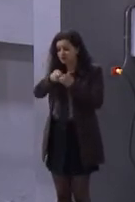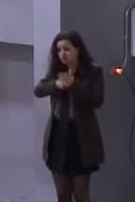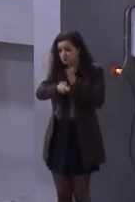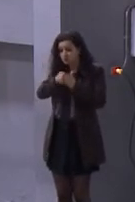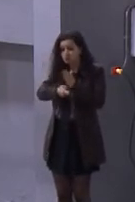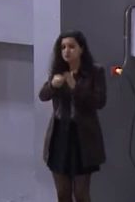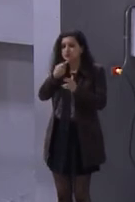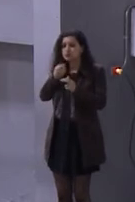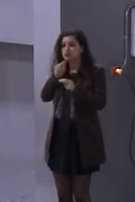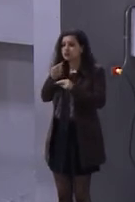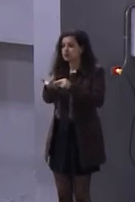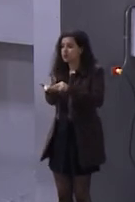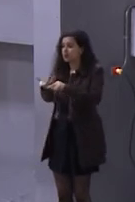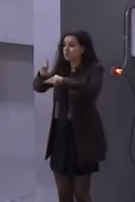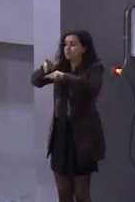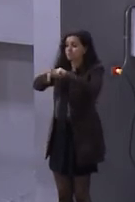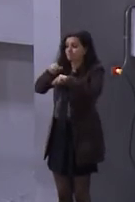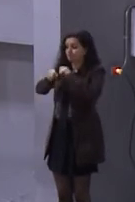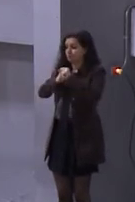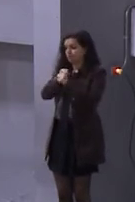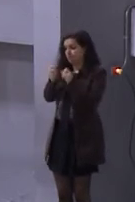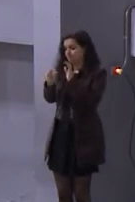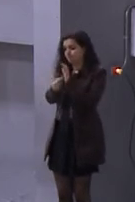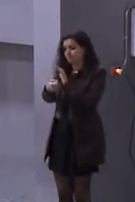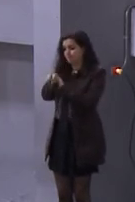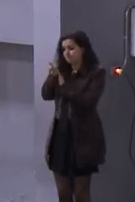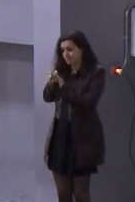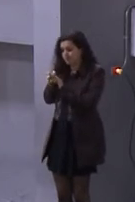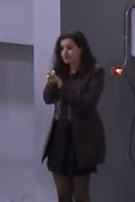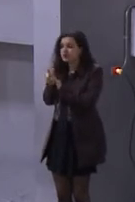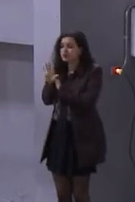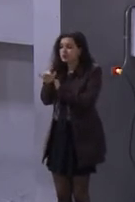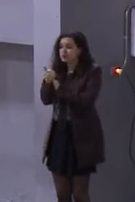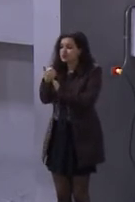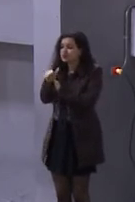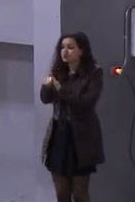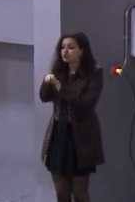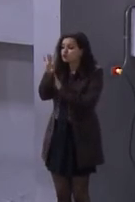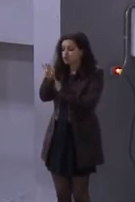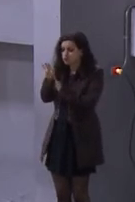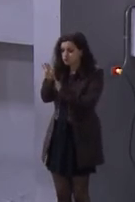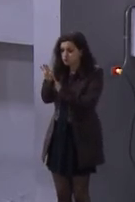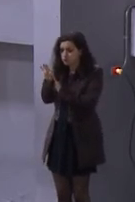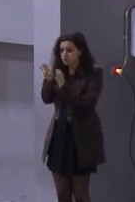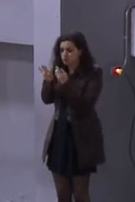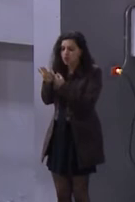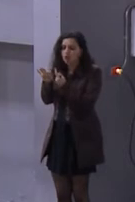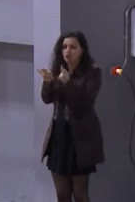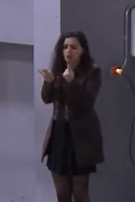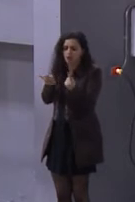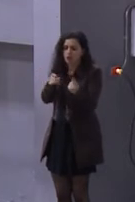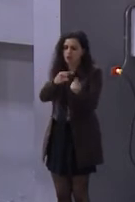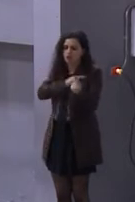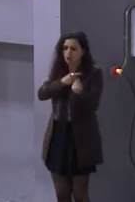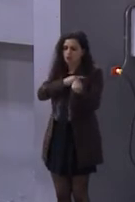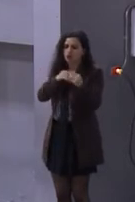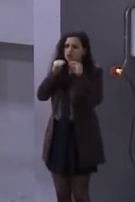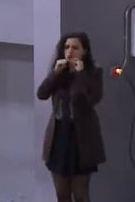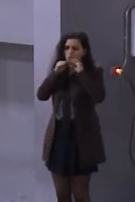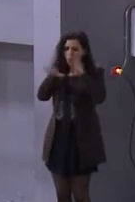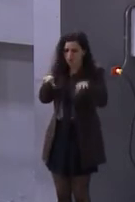excedentes de 2017, el 10% iban para las universidades